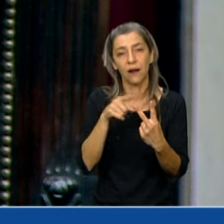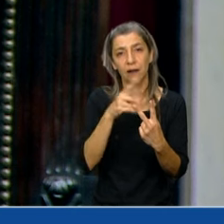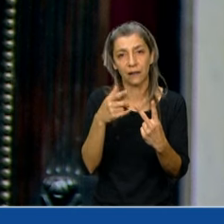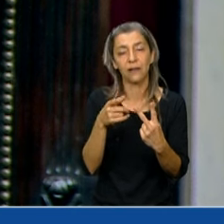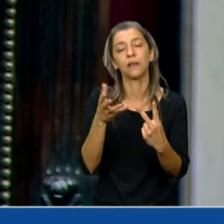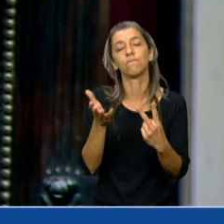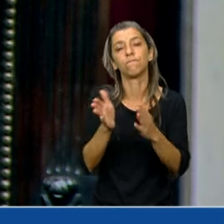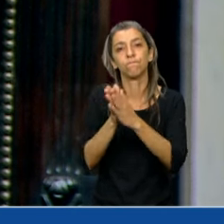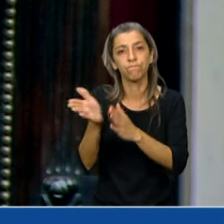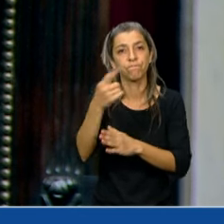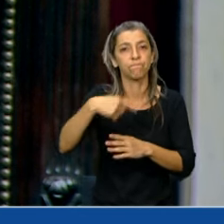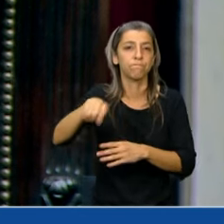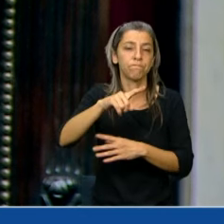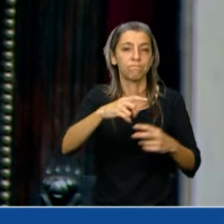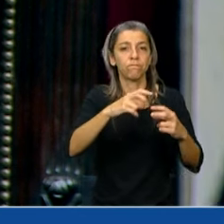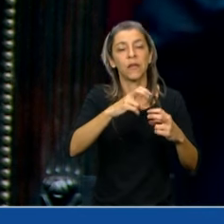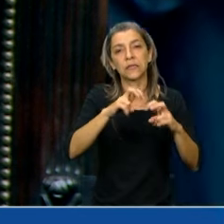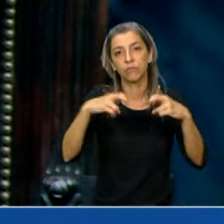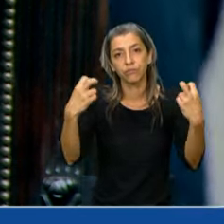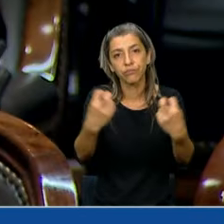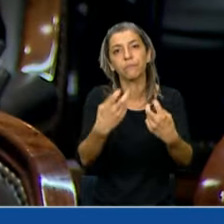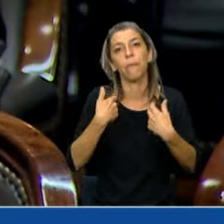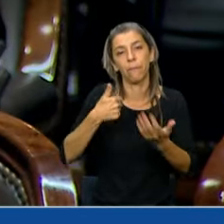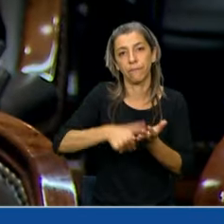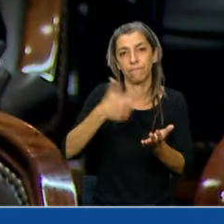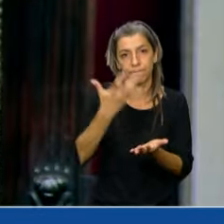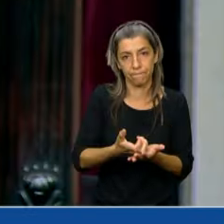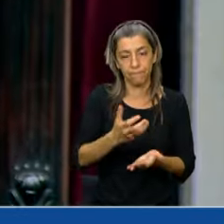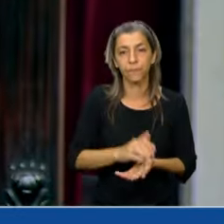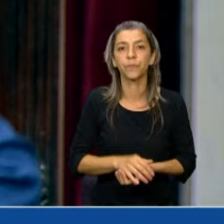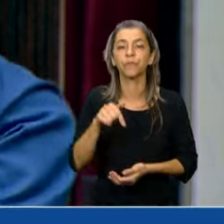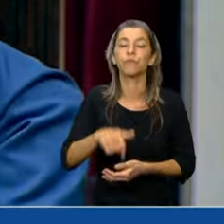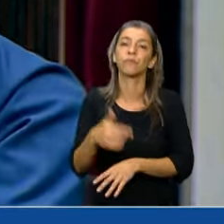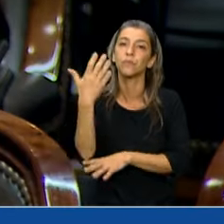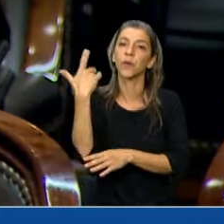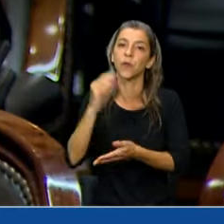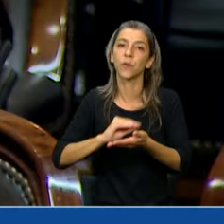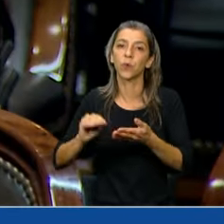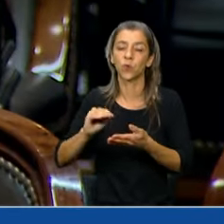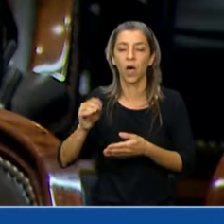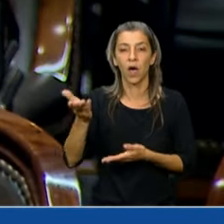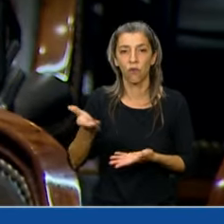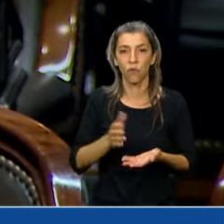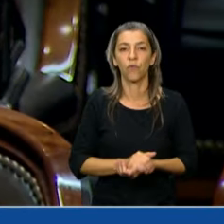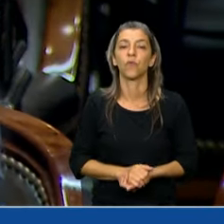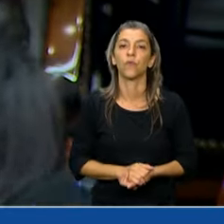bancas y vayan lá tiene la palabra diputado maquieira Gracias